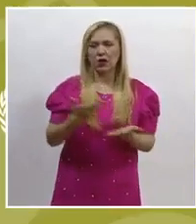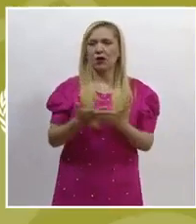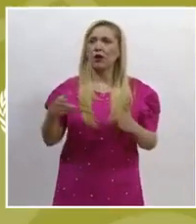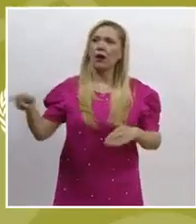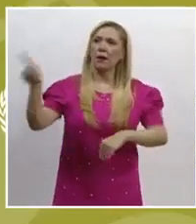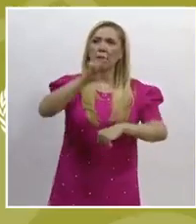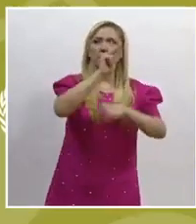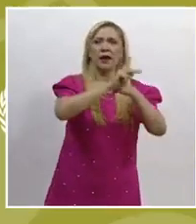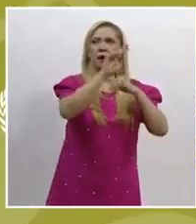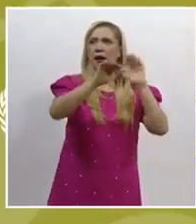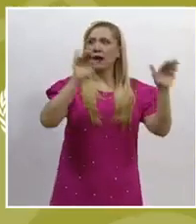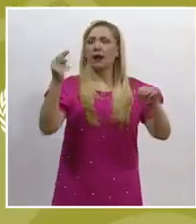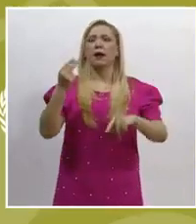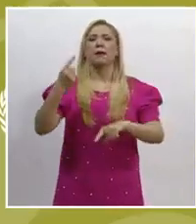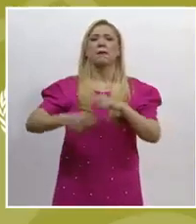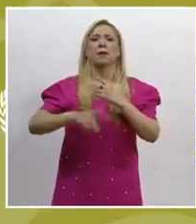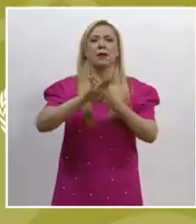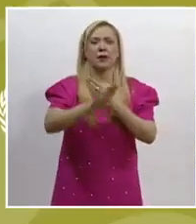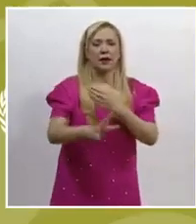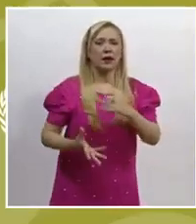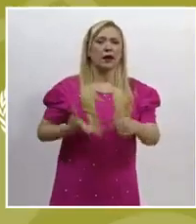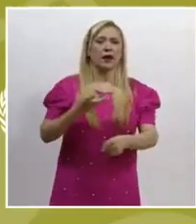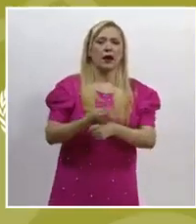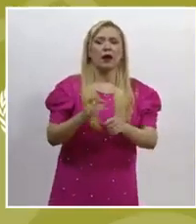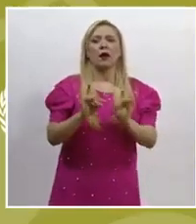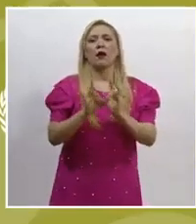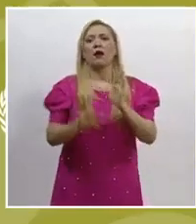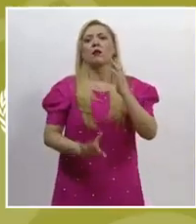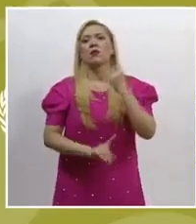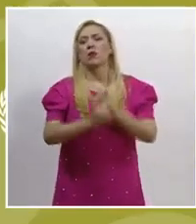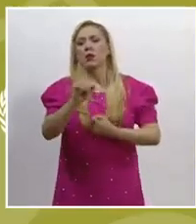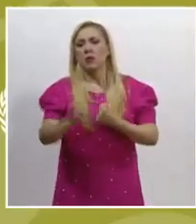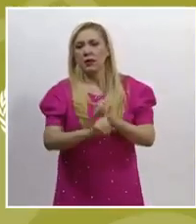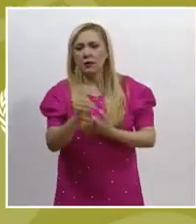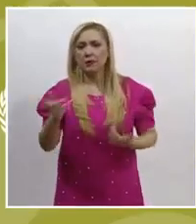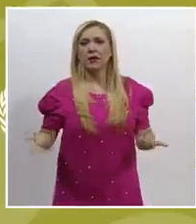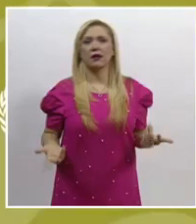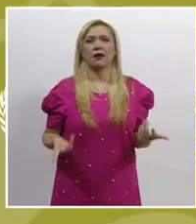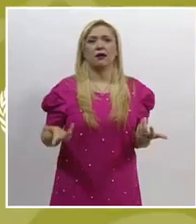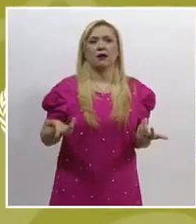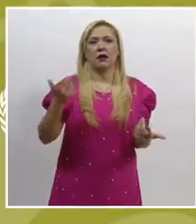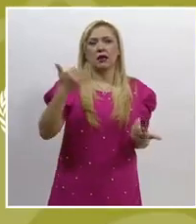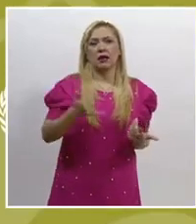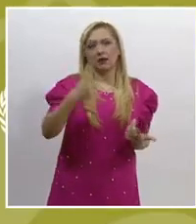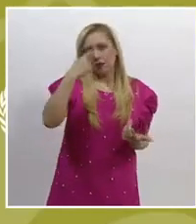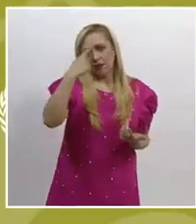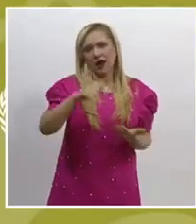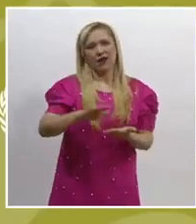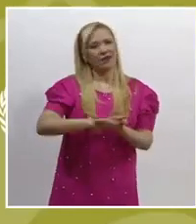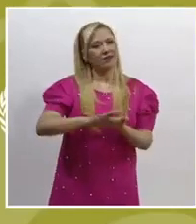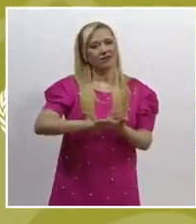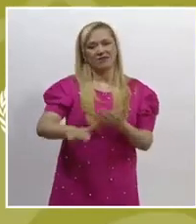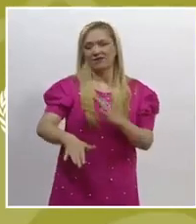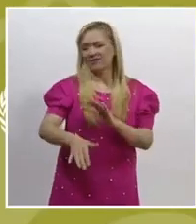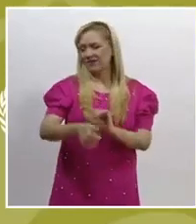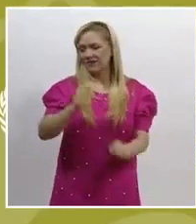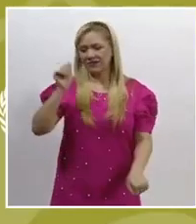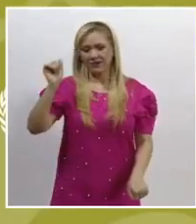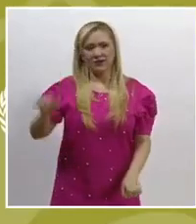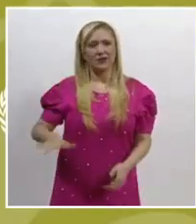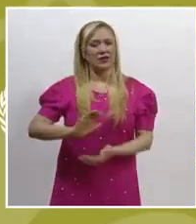adoptar medidas para prevenir y remediar situaciones de apatridia, así como para eliminar cualquier forma